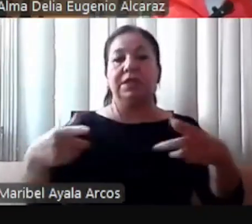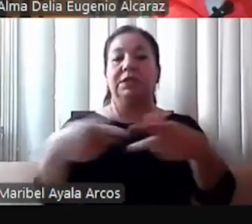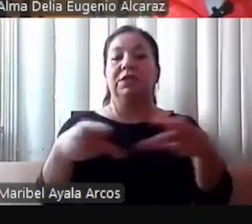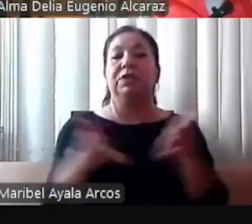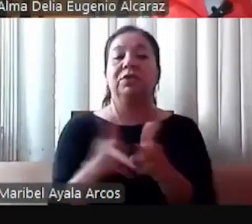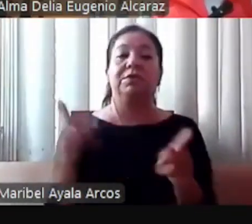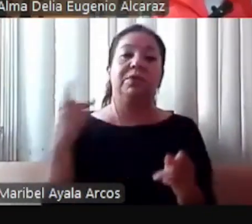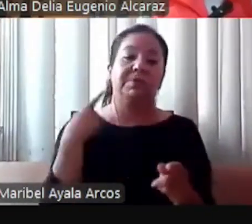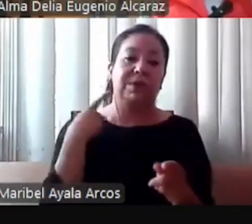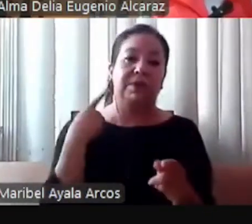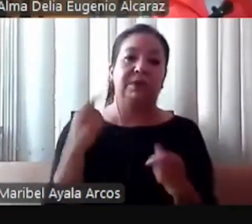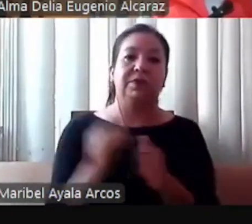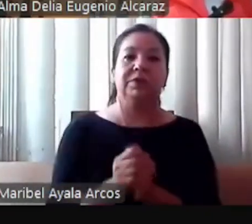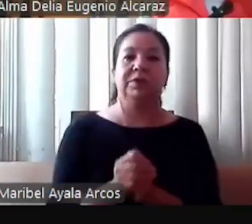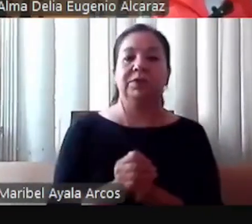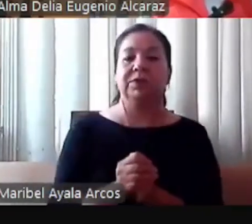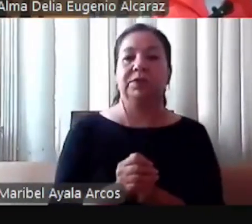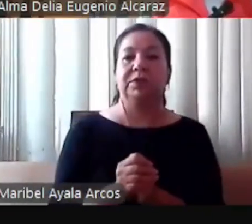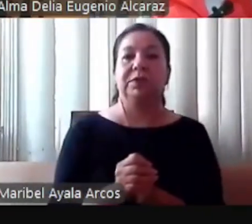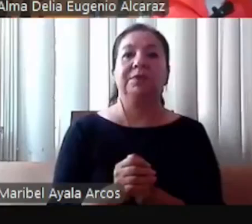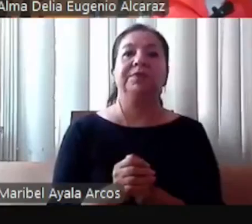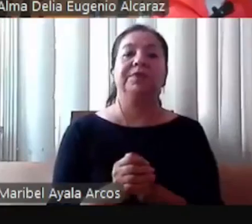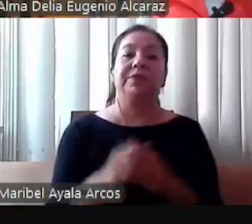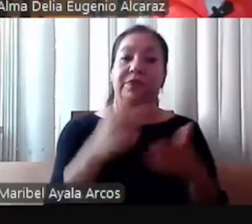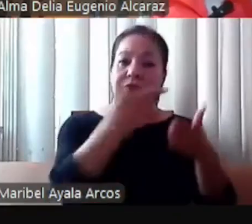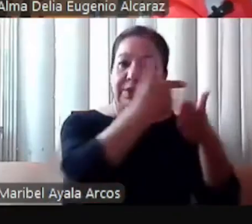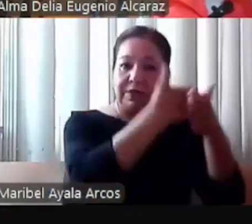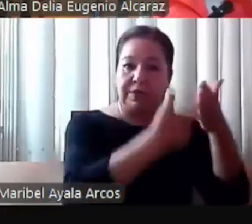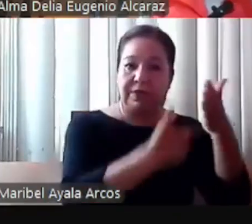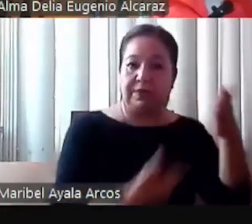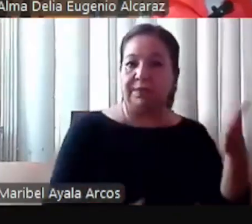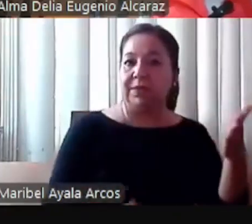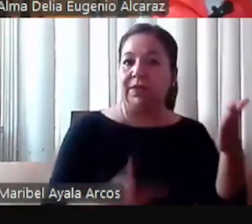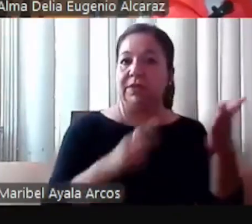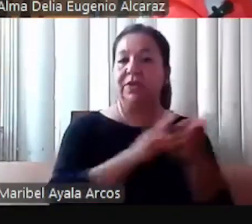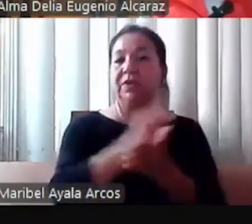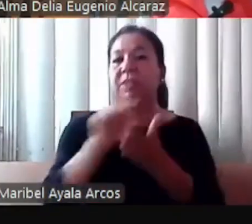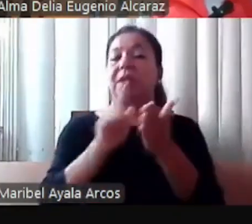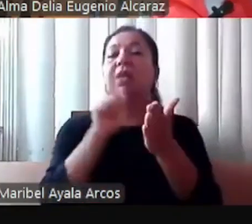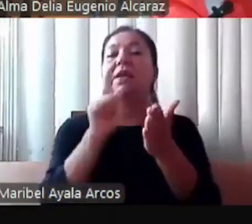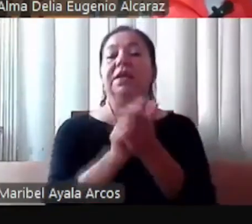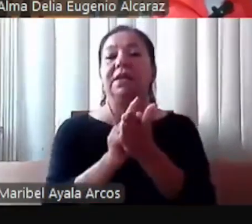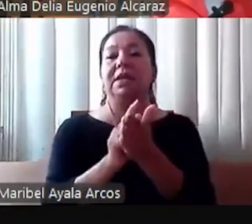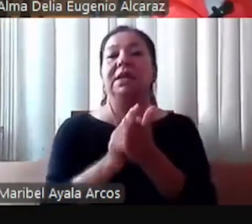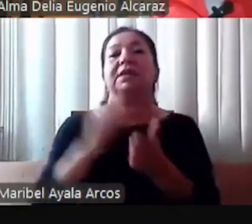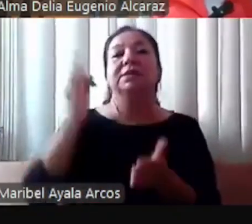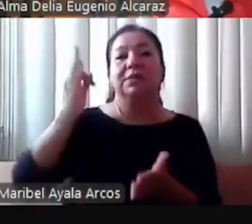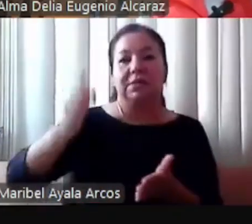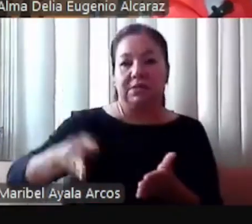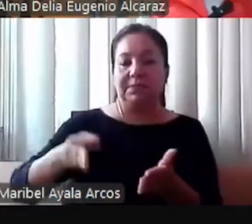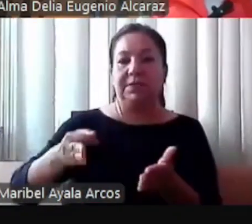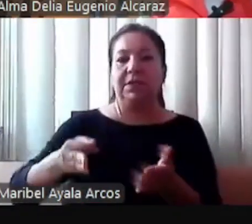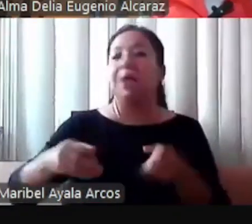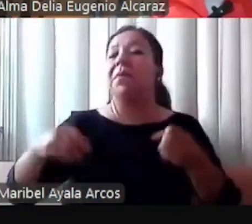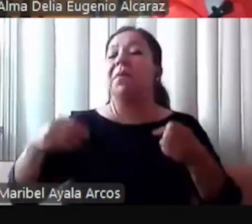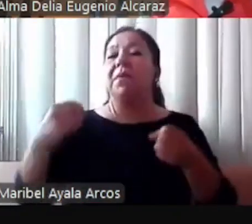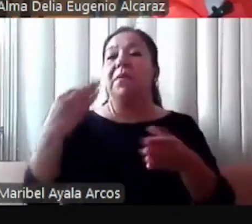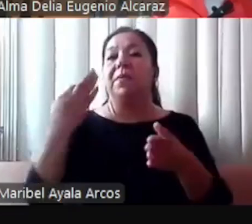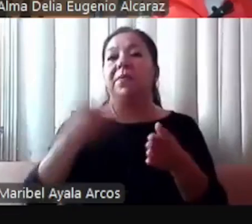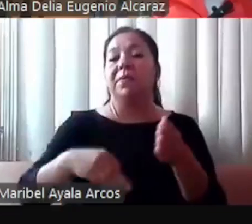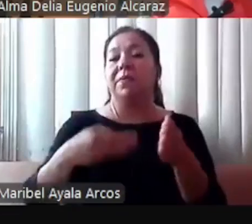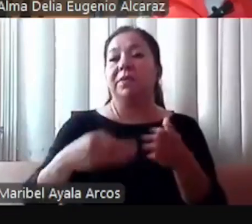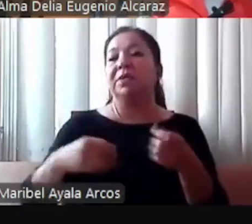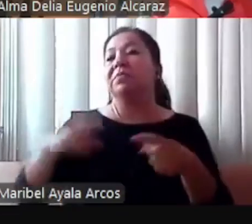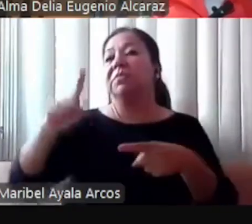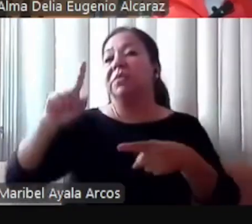regidurías. Tales lineamientos son un instrumento legal que gozan de plena vigencia al no haber sido impugnados oportunamente, por